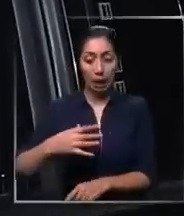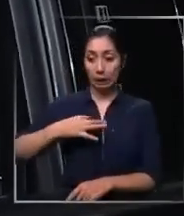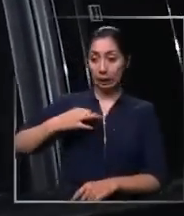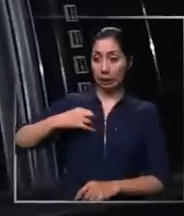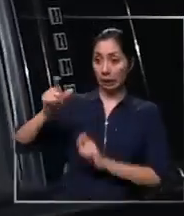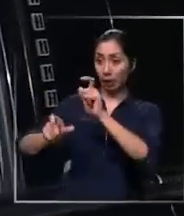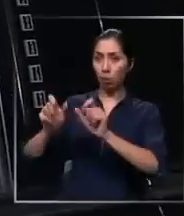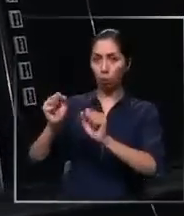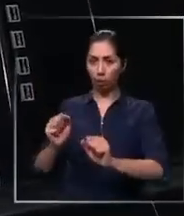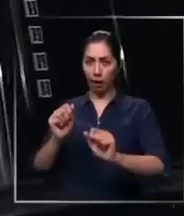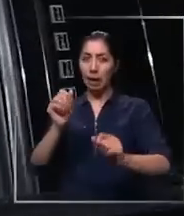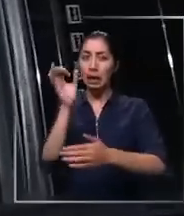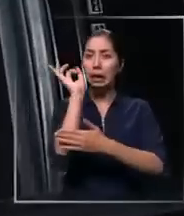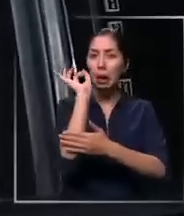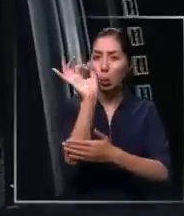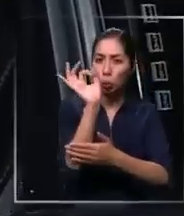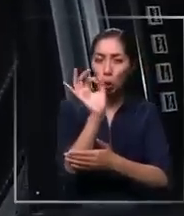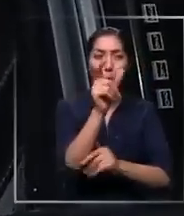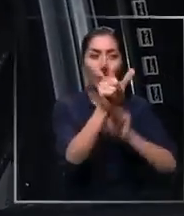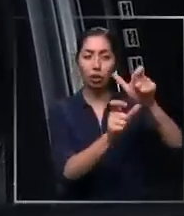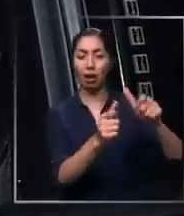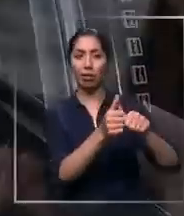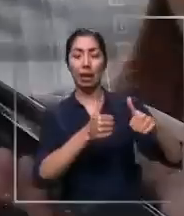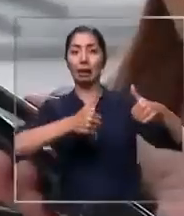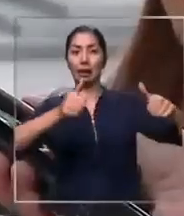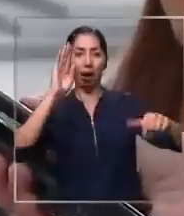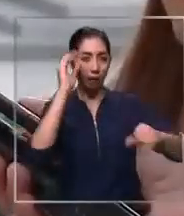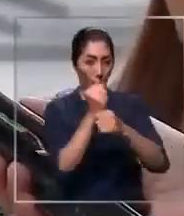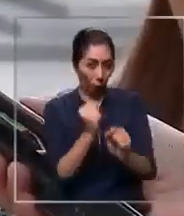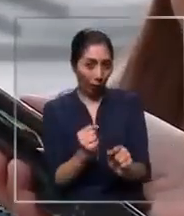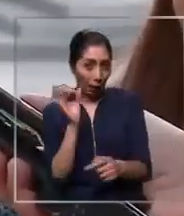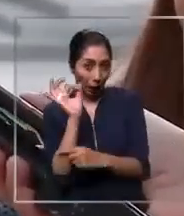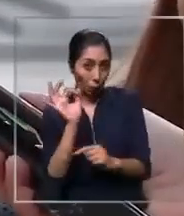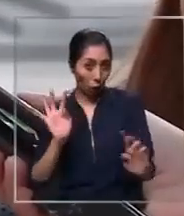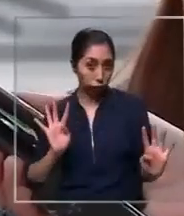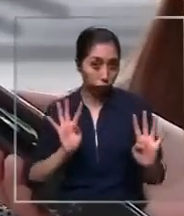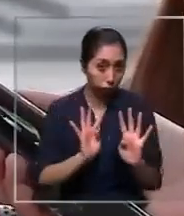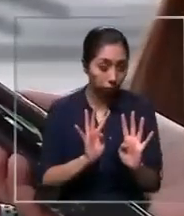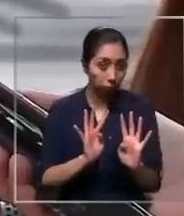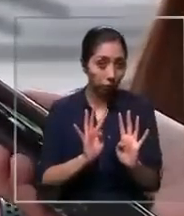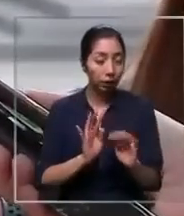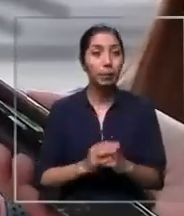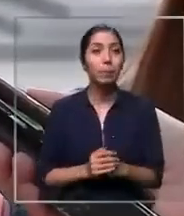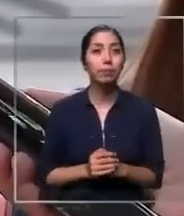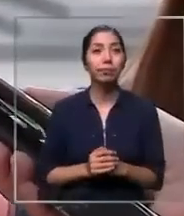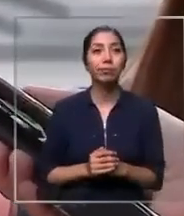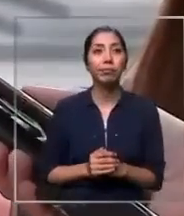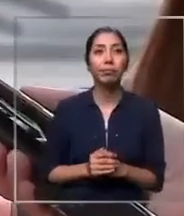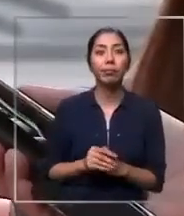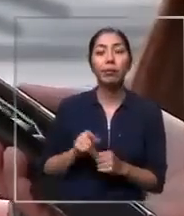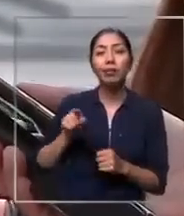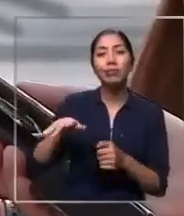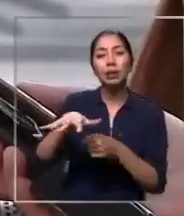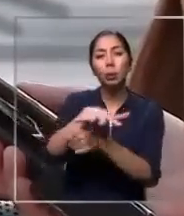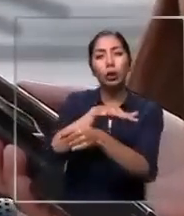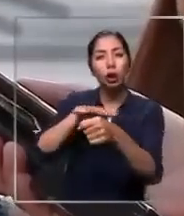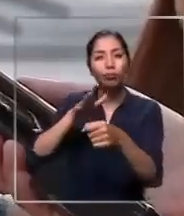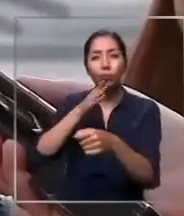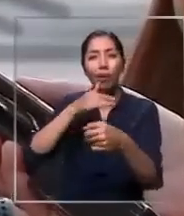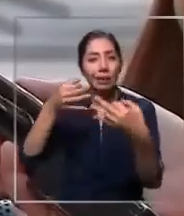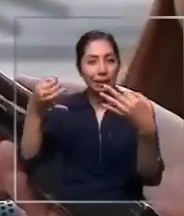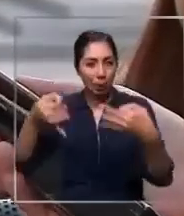altos mandos tras dudas por un control policial? Hay situaciones que son, llamémosla inexacta, cuando